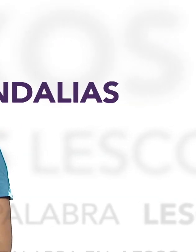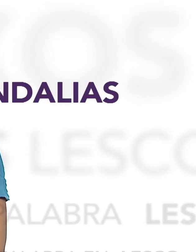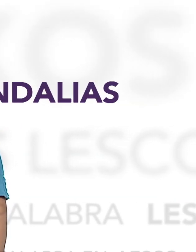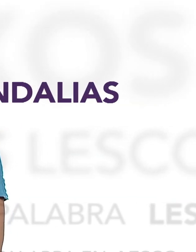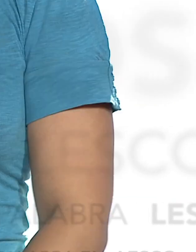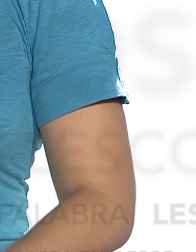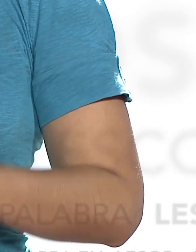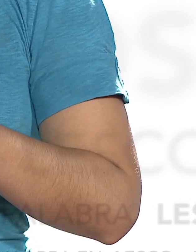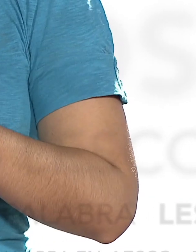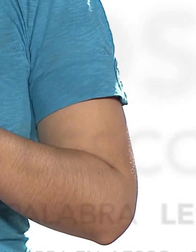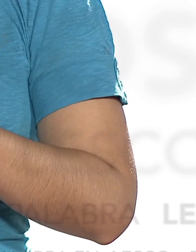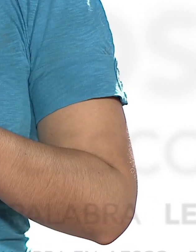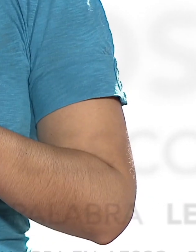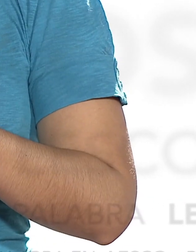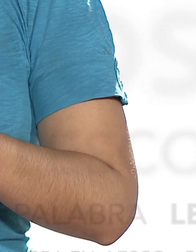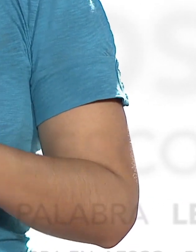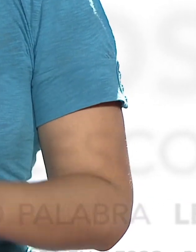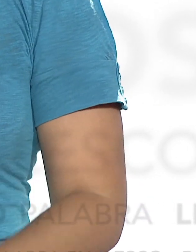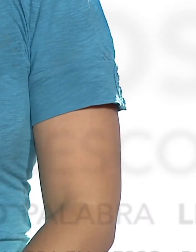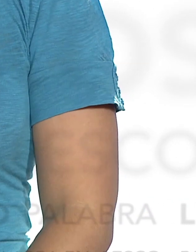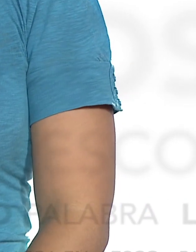Sandalias.